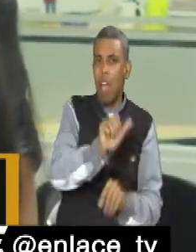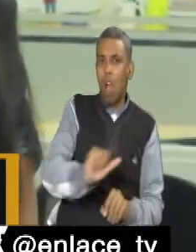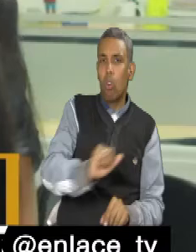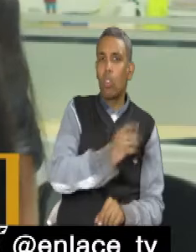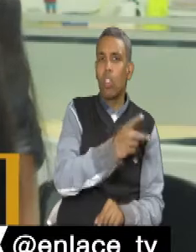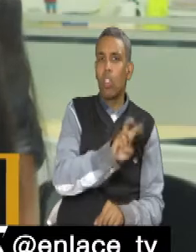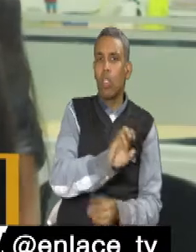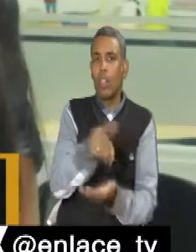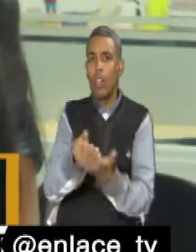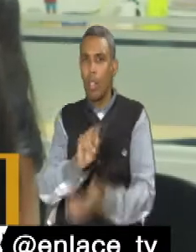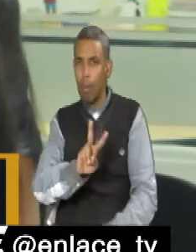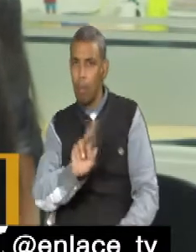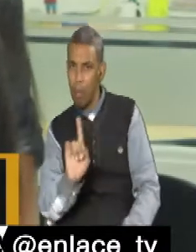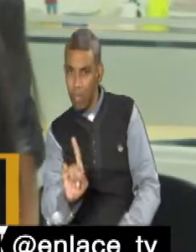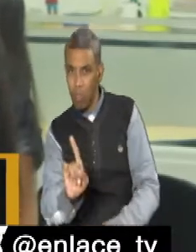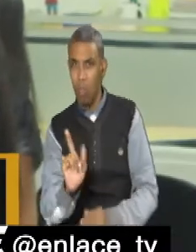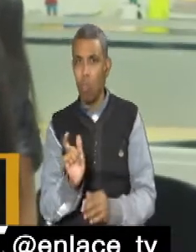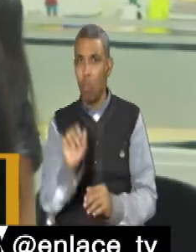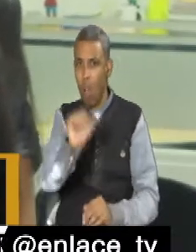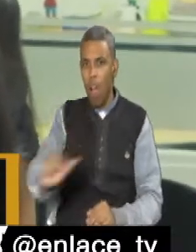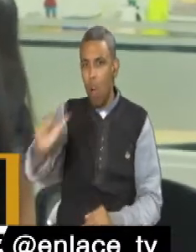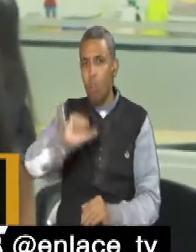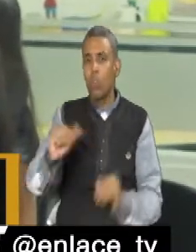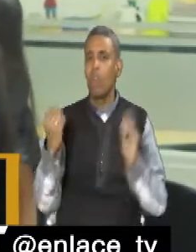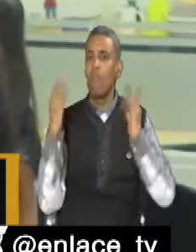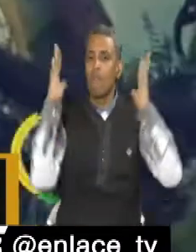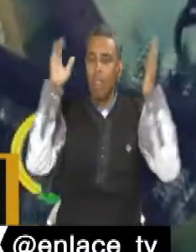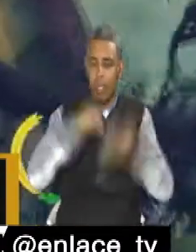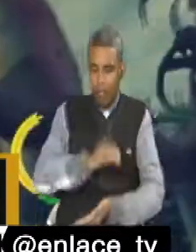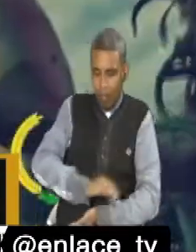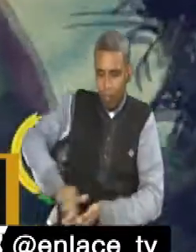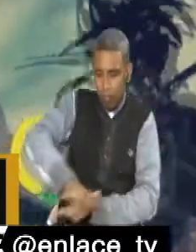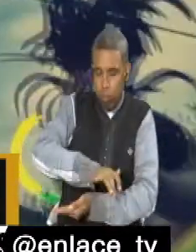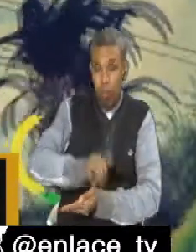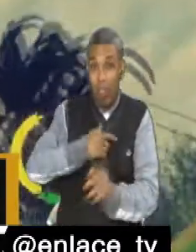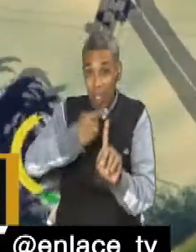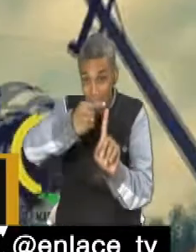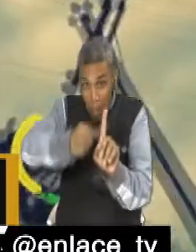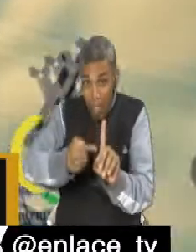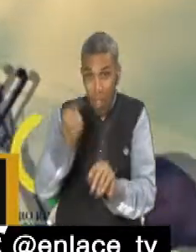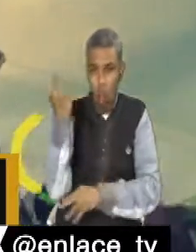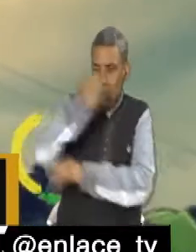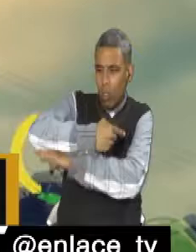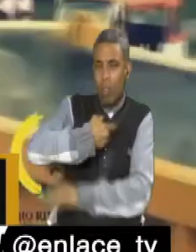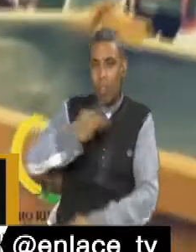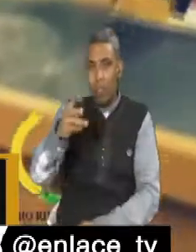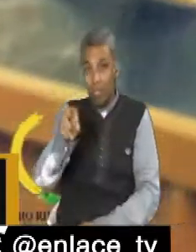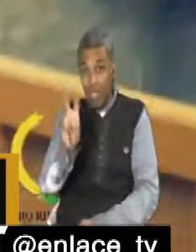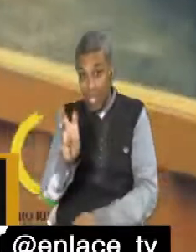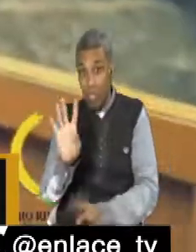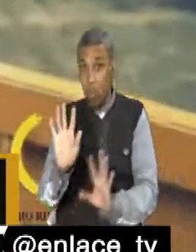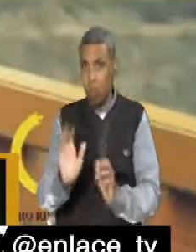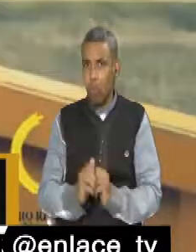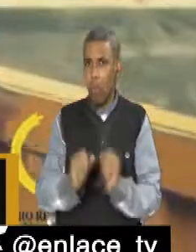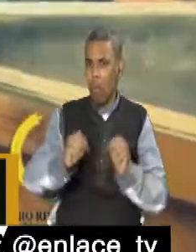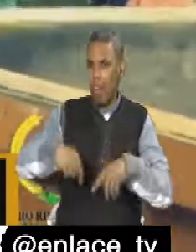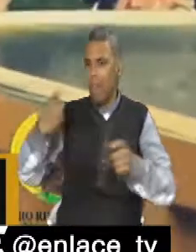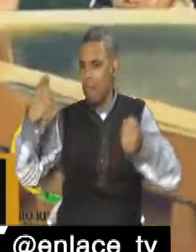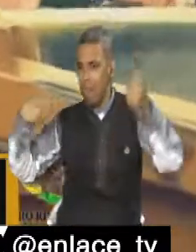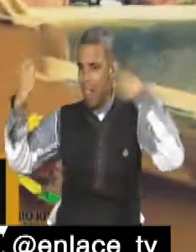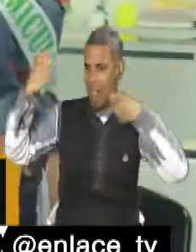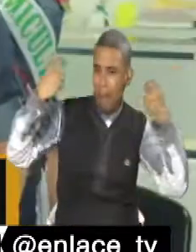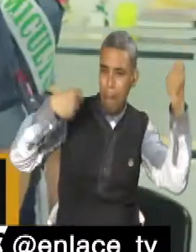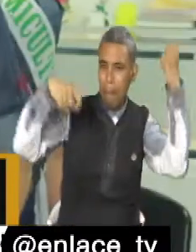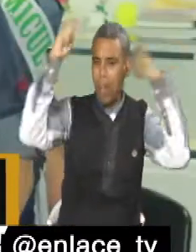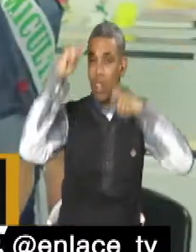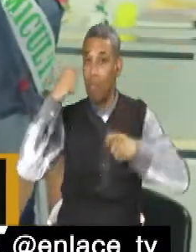21 de agosto a las ferias y fiestas, y muy especialmente el 18 de agosto a una gran subasta. Los esperamos. Mi